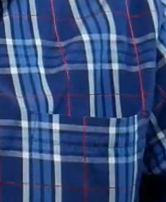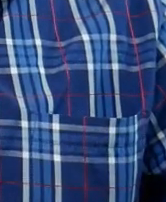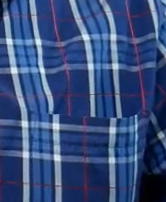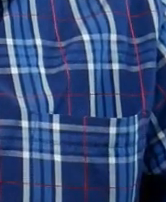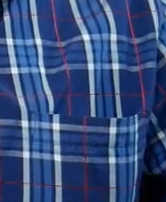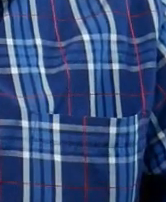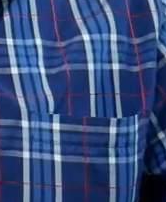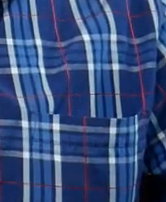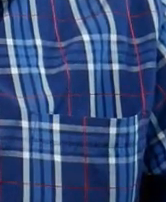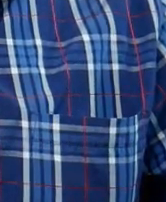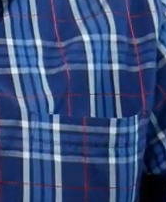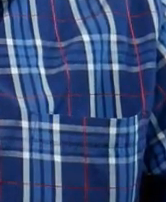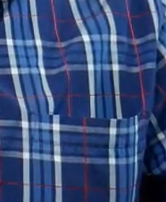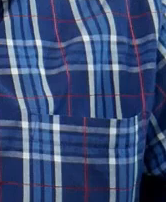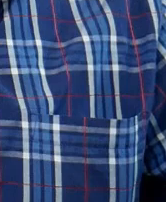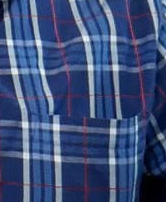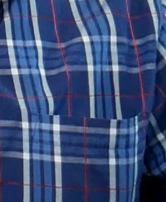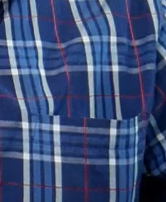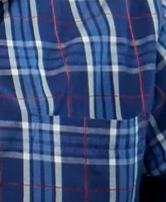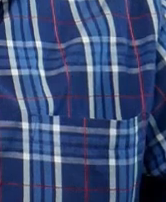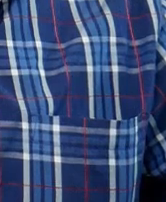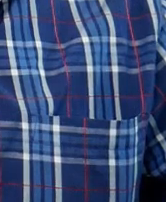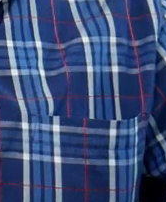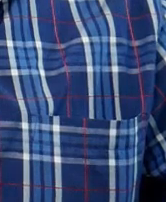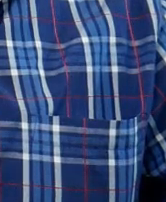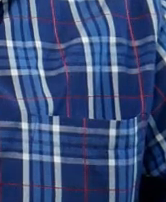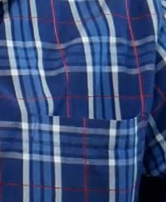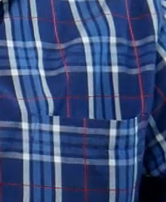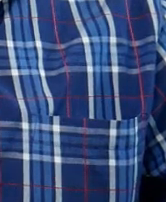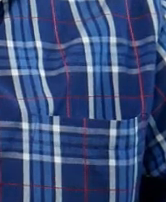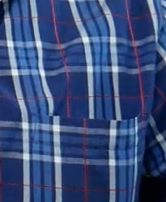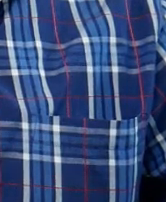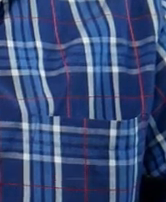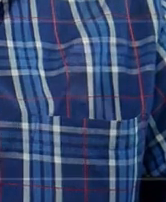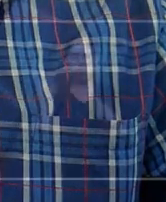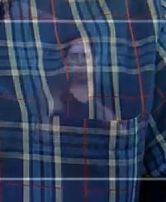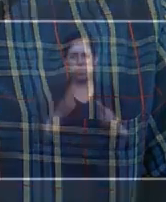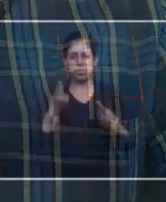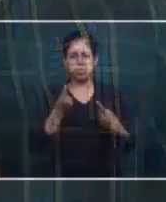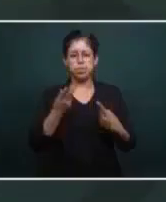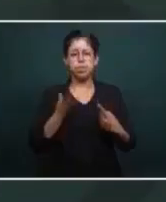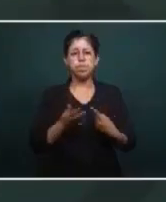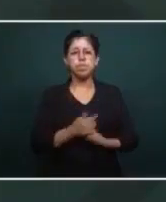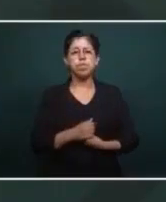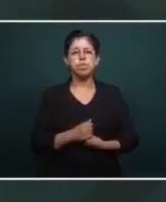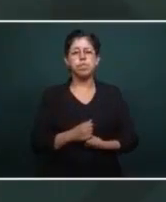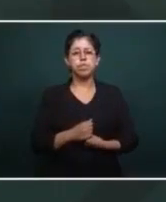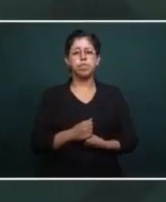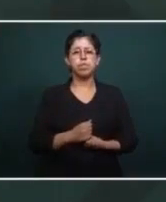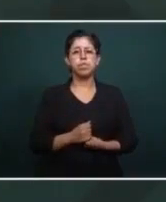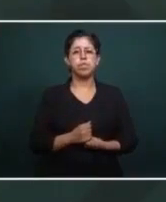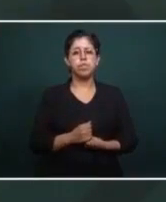armas a los cárteles mexicanos. Vamos a escuchar al presidente muy enojado por ese tema. Estamos